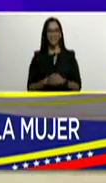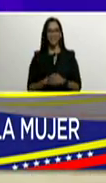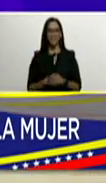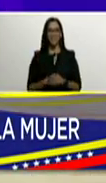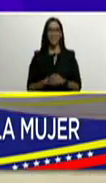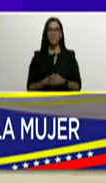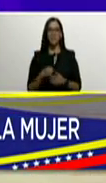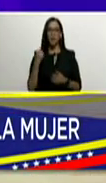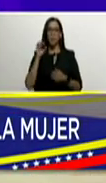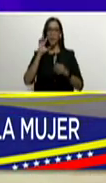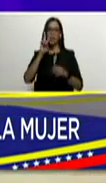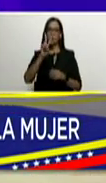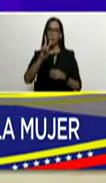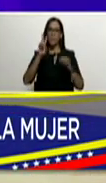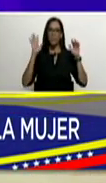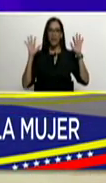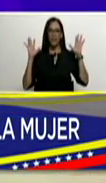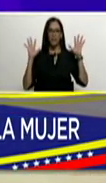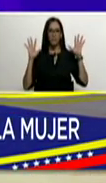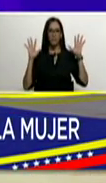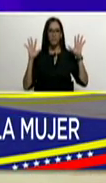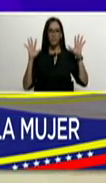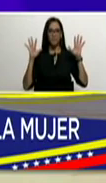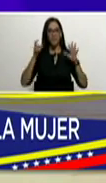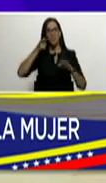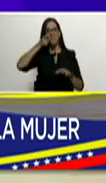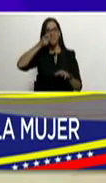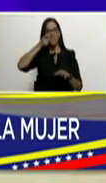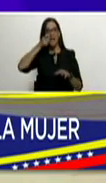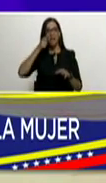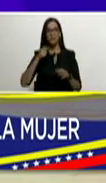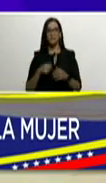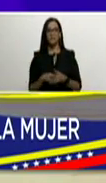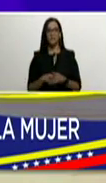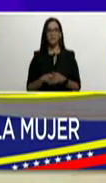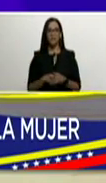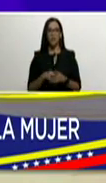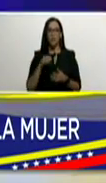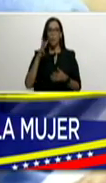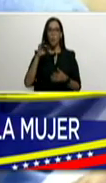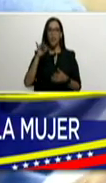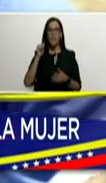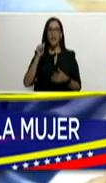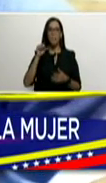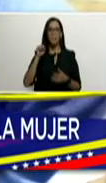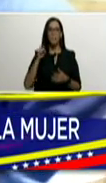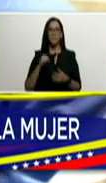Es como ir con dos manos, fiscal general William Saab.